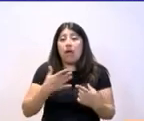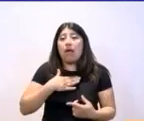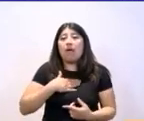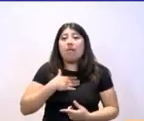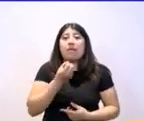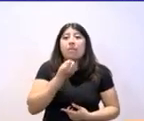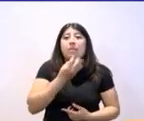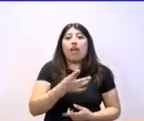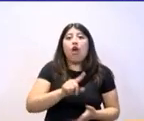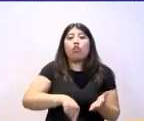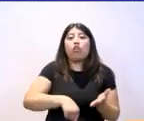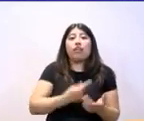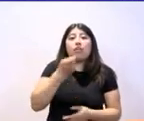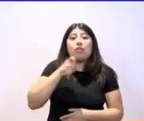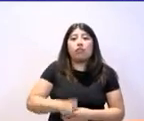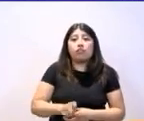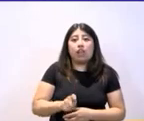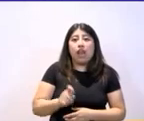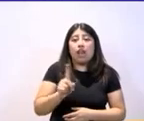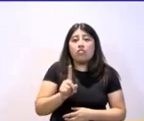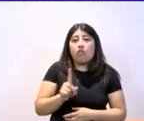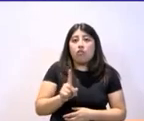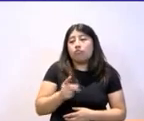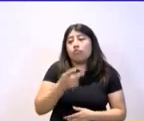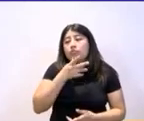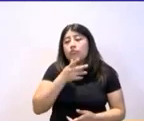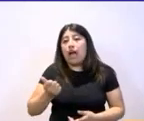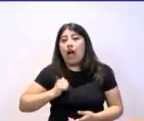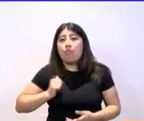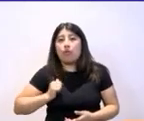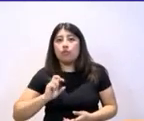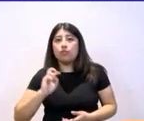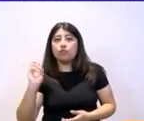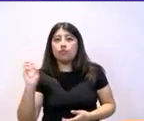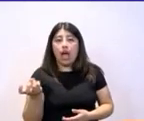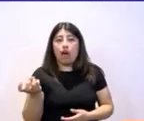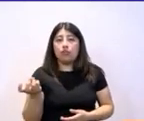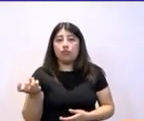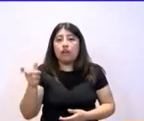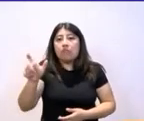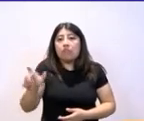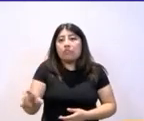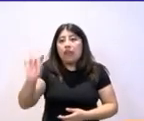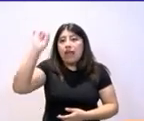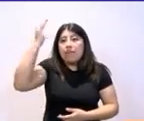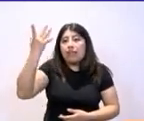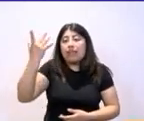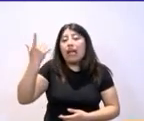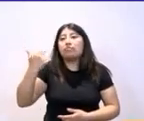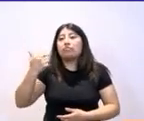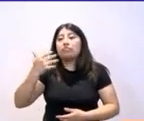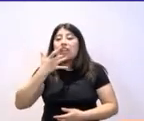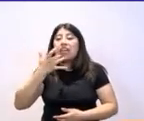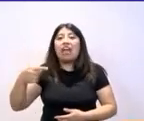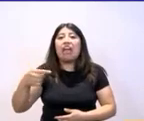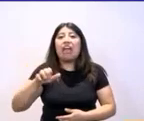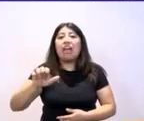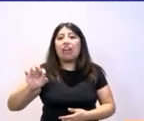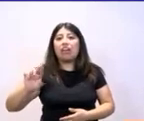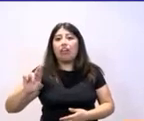contratar una profesional en una TECAE, pues contrato ahora una cosa que se han inventado, los gerocultores, o no sé